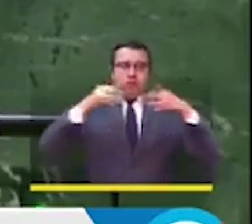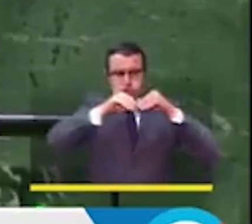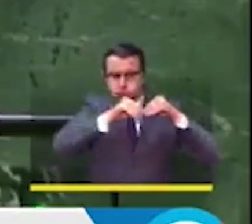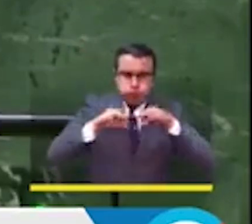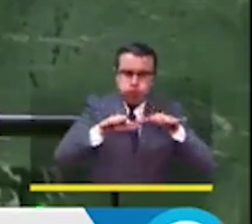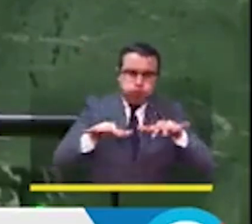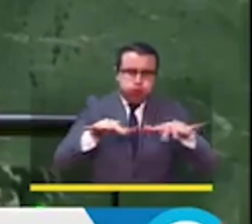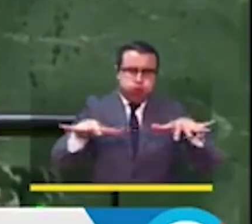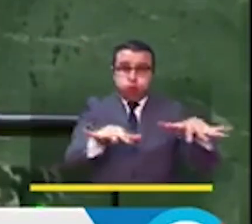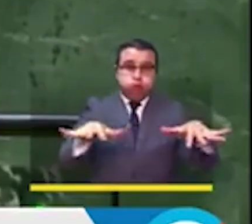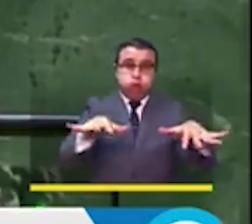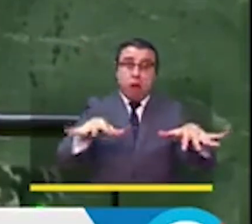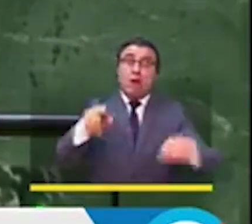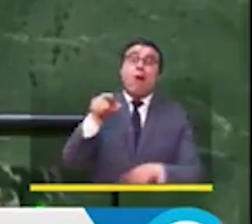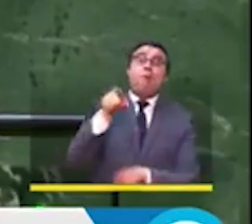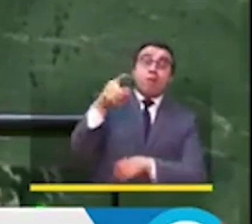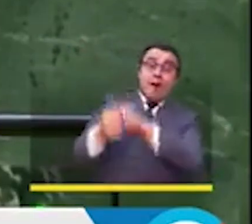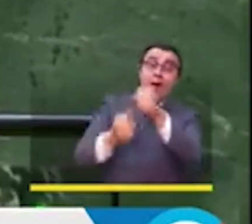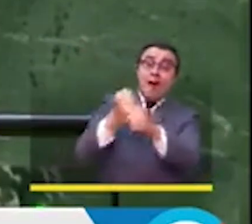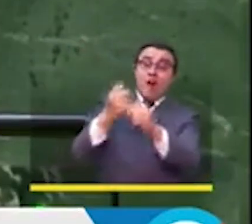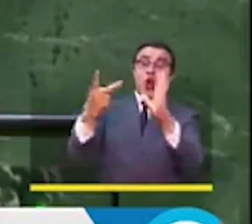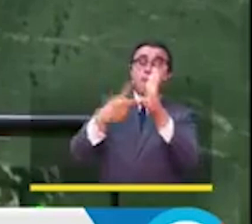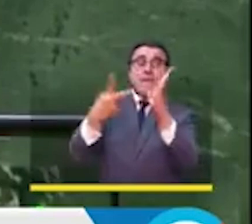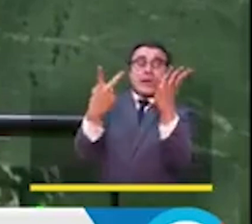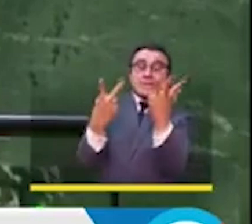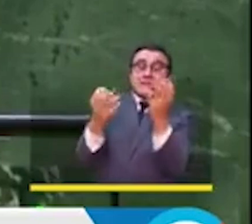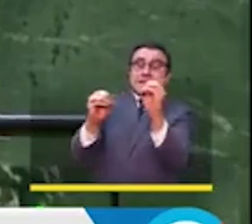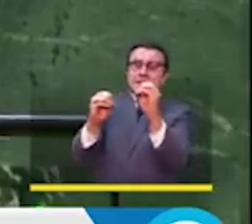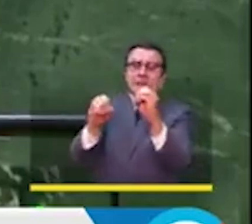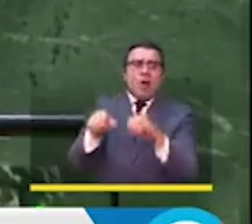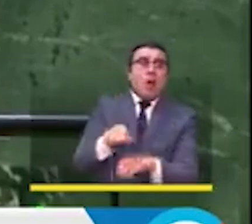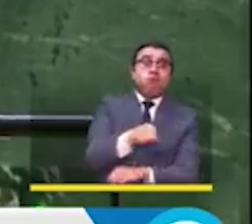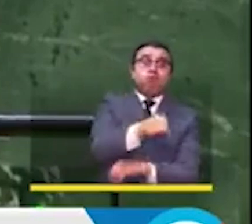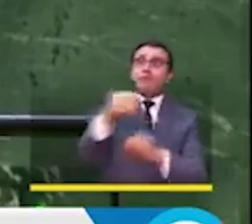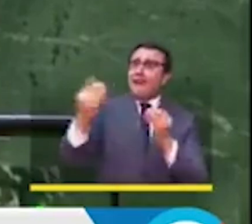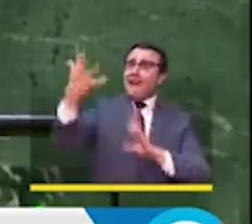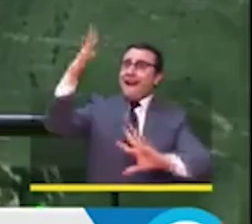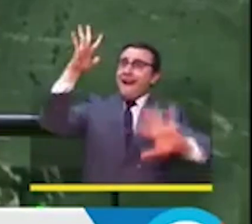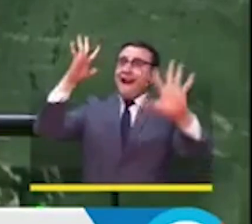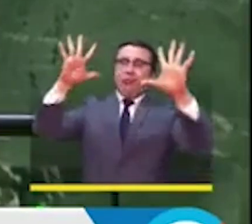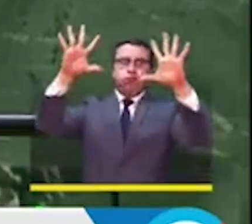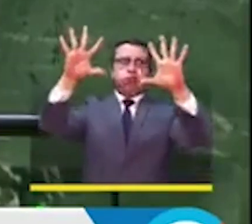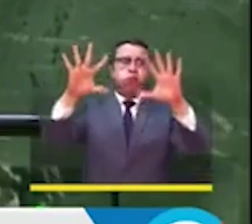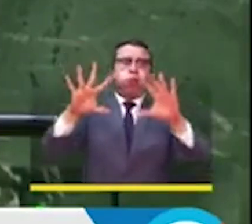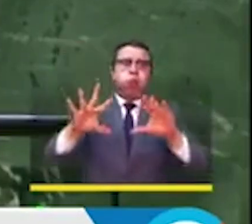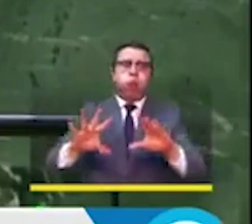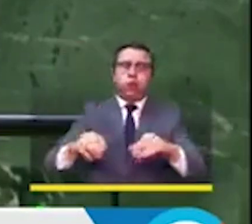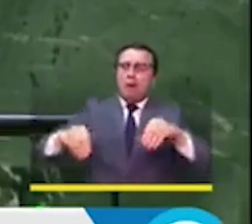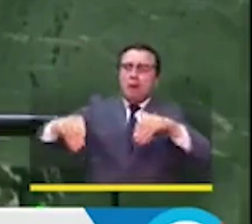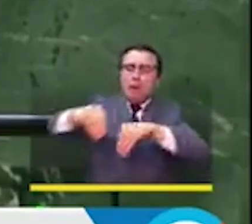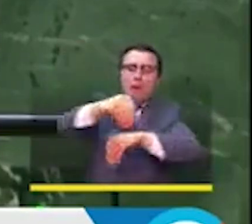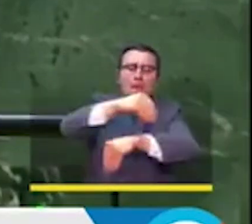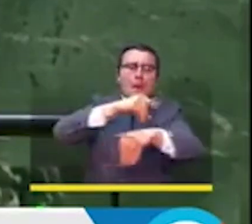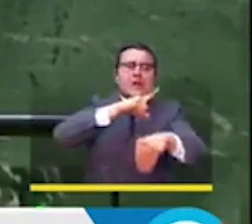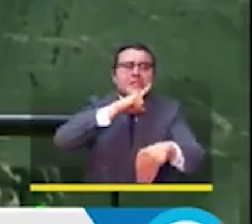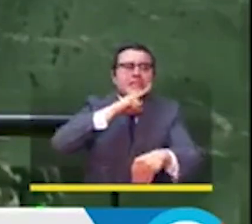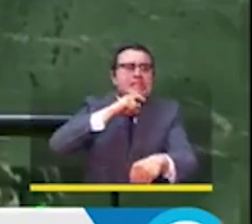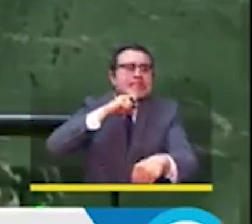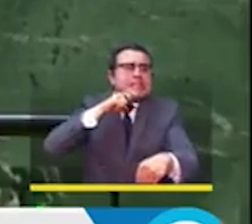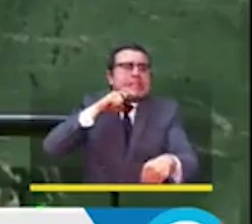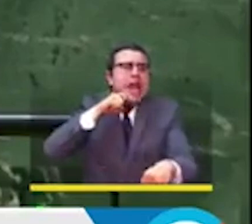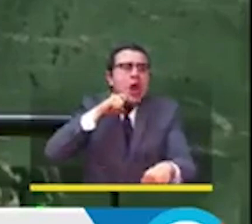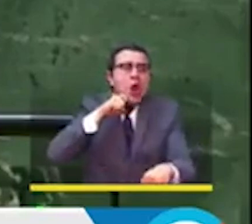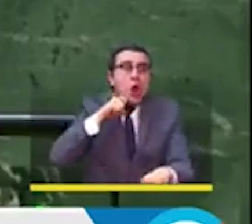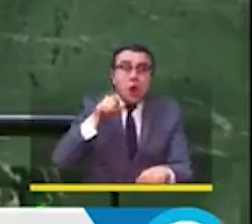ese 2070 solo quedarán desiertos. Los pueblos irán al norte, ya